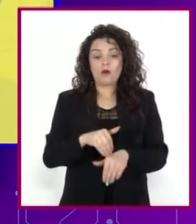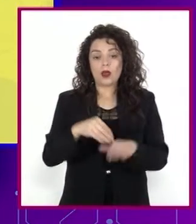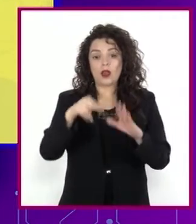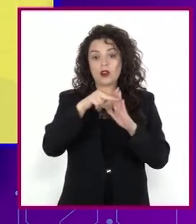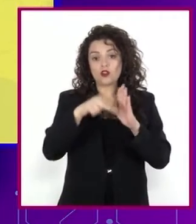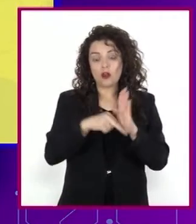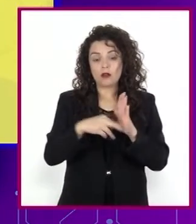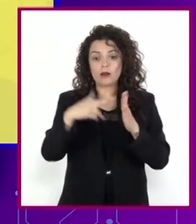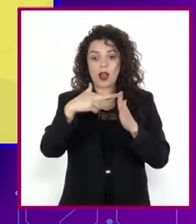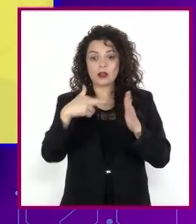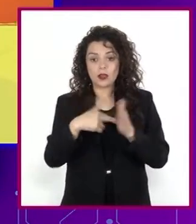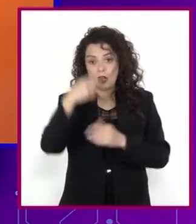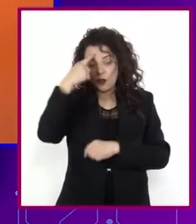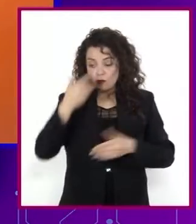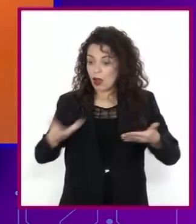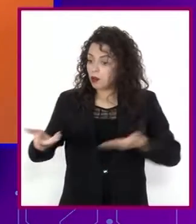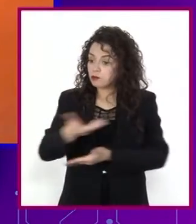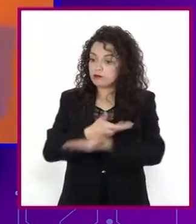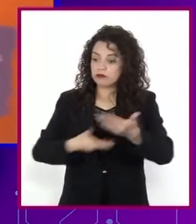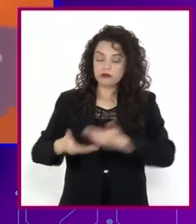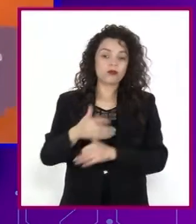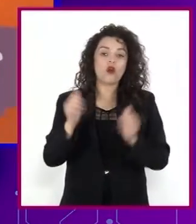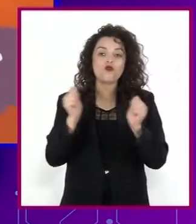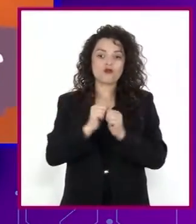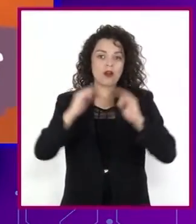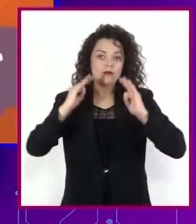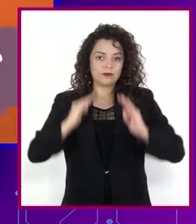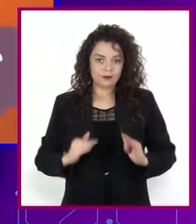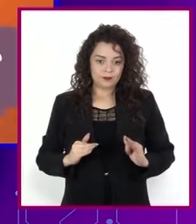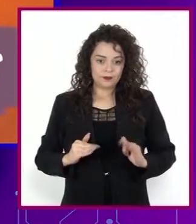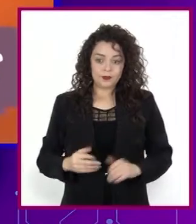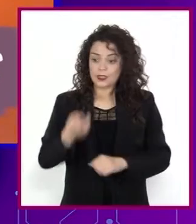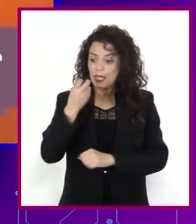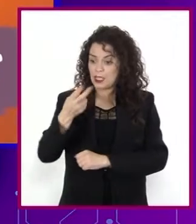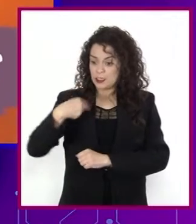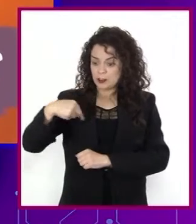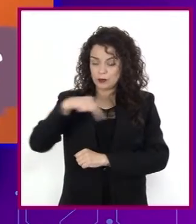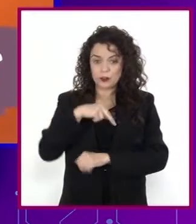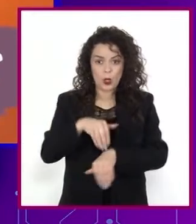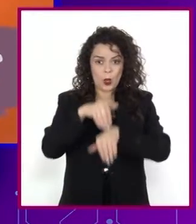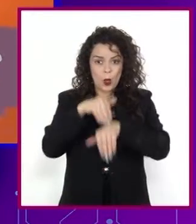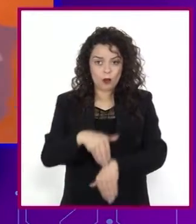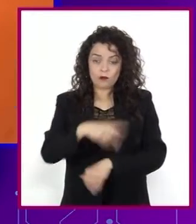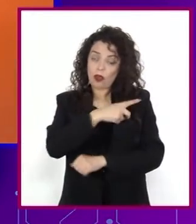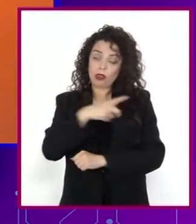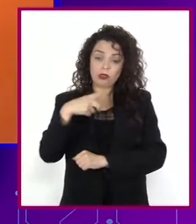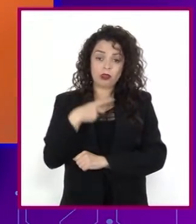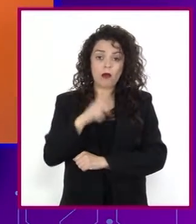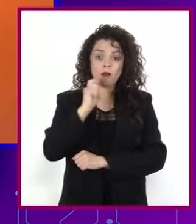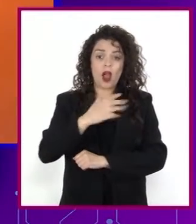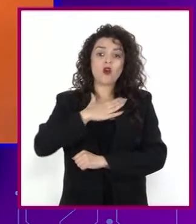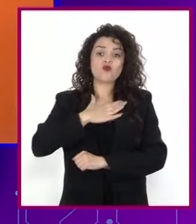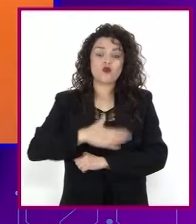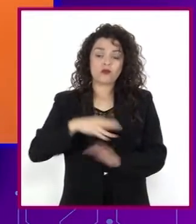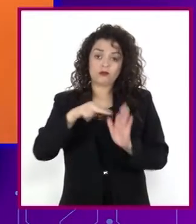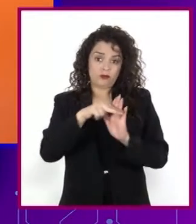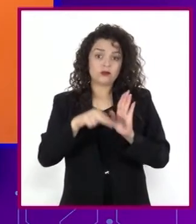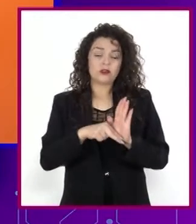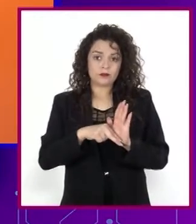sana convivencia. Todas estas reglas que seguimos comúnmente deben ser justas. ¿Qué quiero decir con